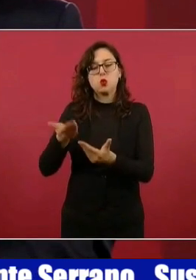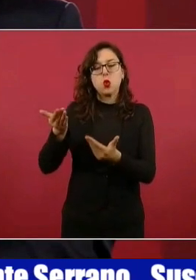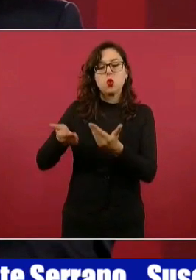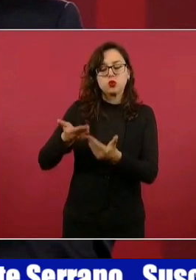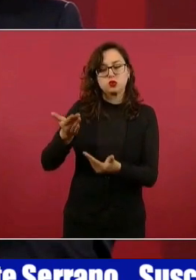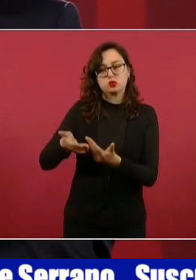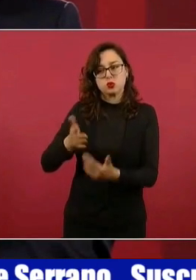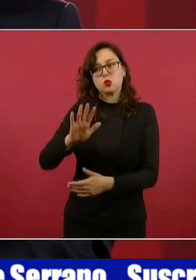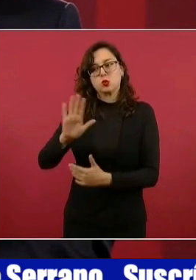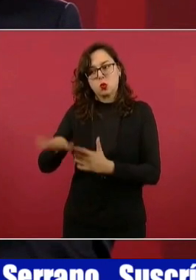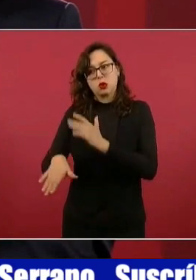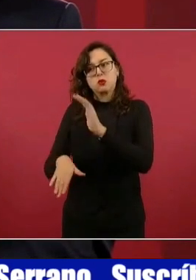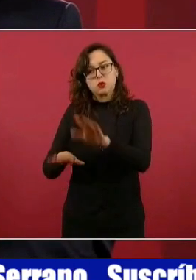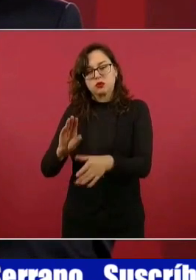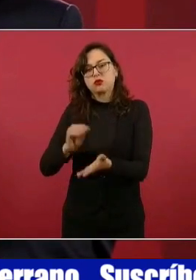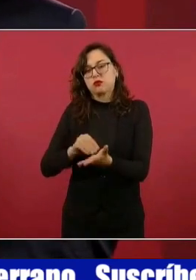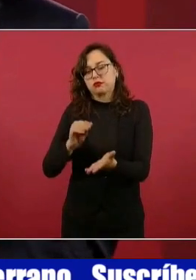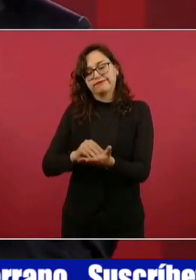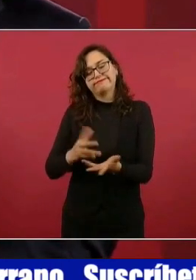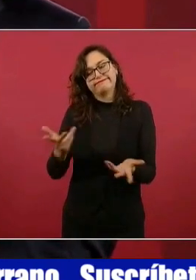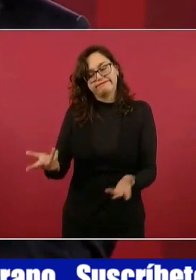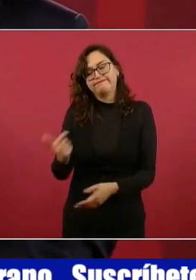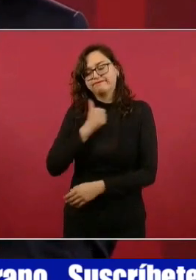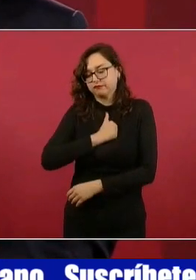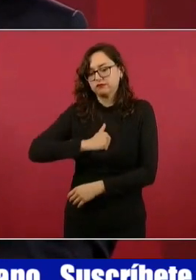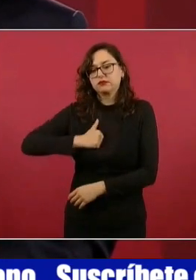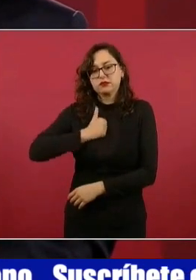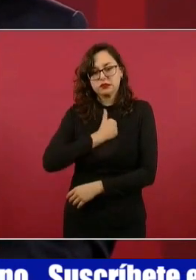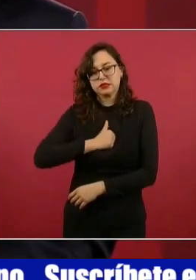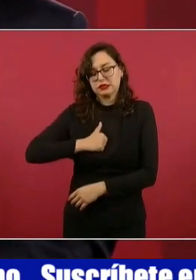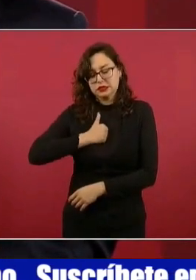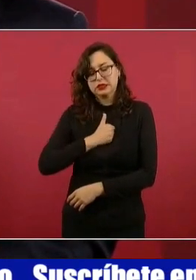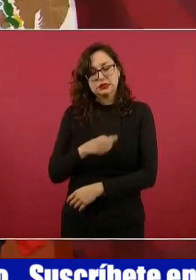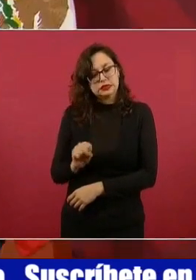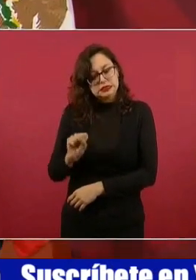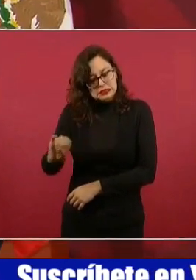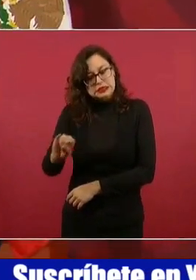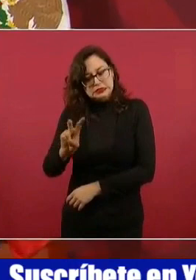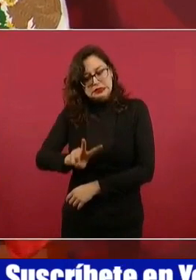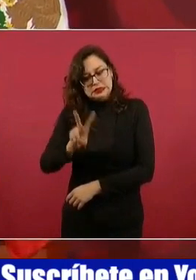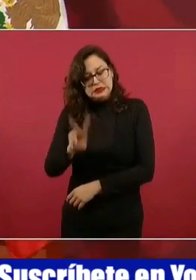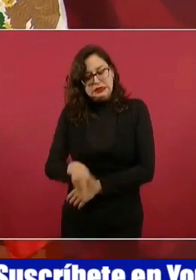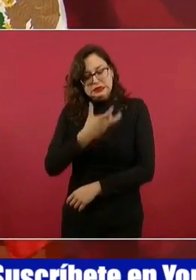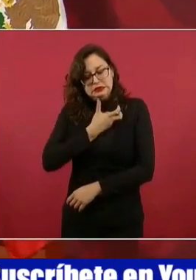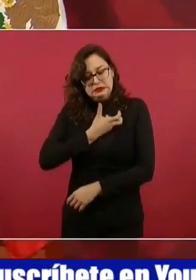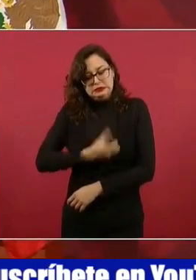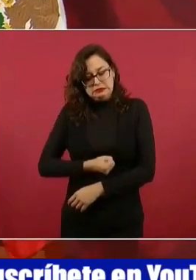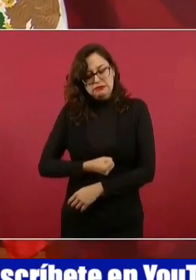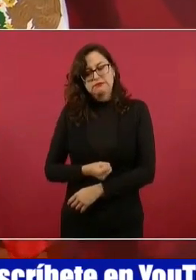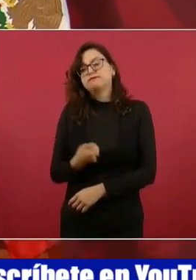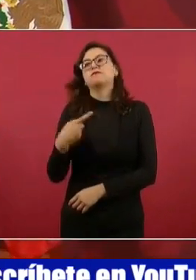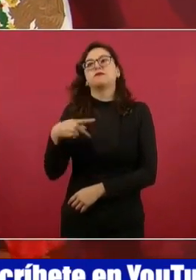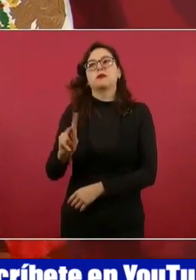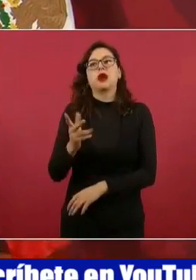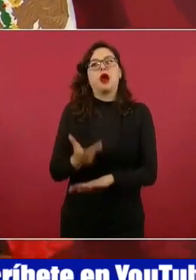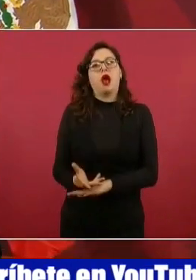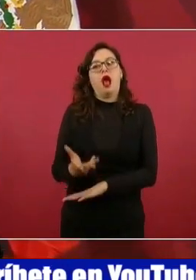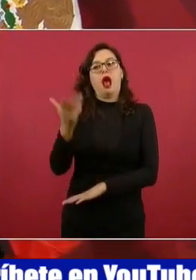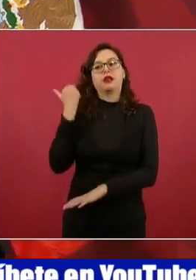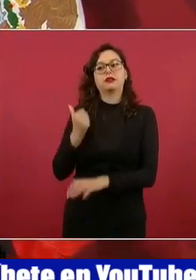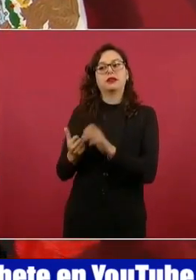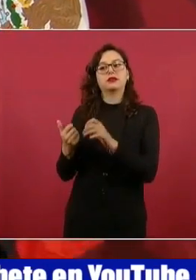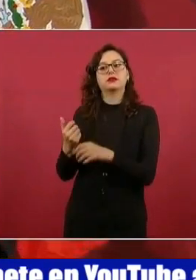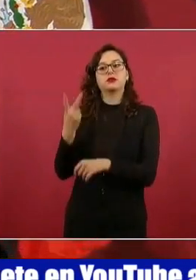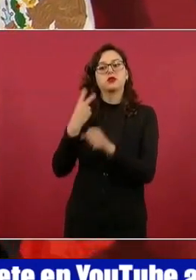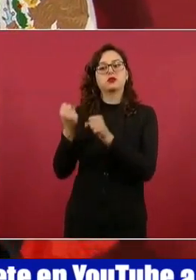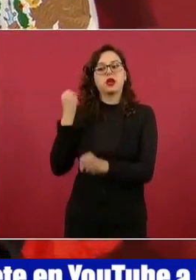de otros personajes, pero aquí el presidente le dice al corresponsal de Al Jazeera que no hay impunidad y que